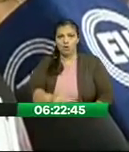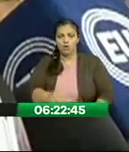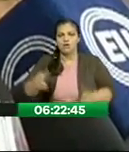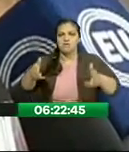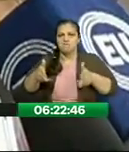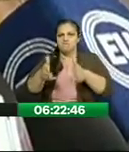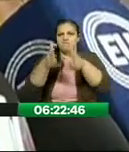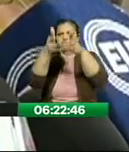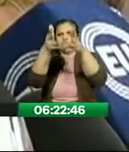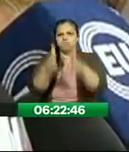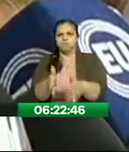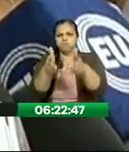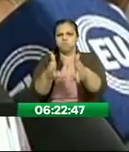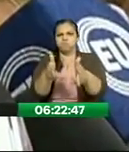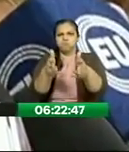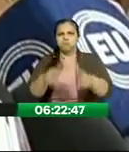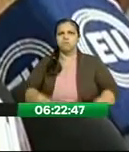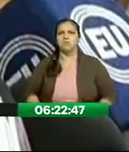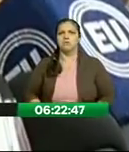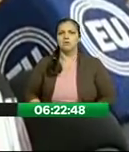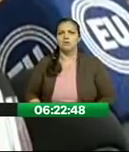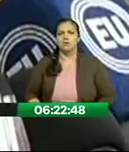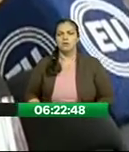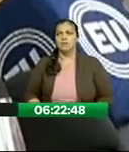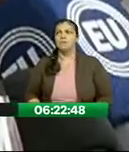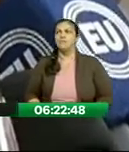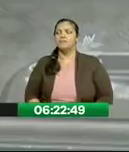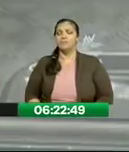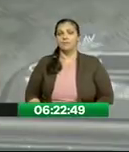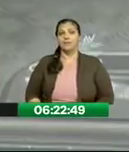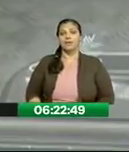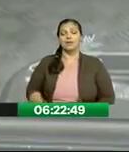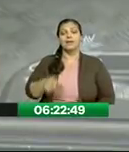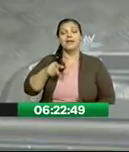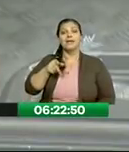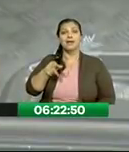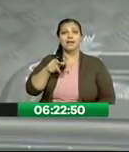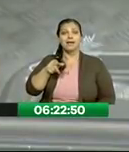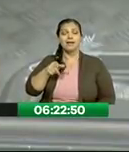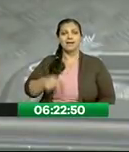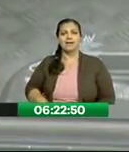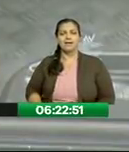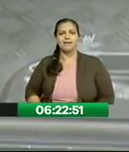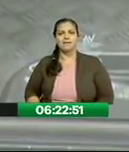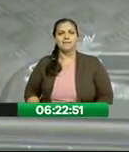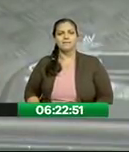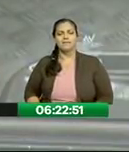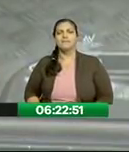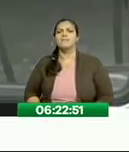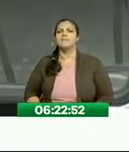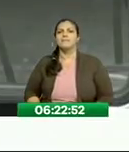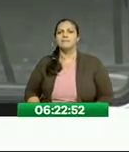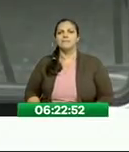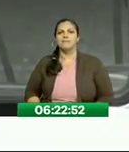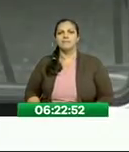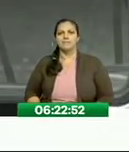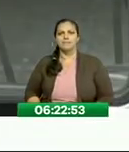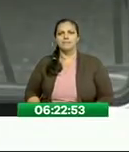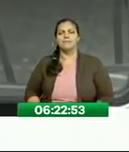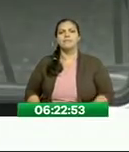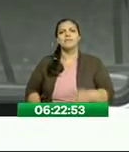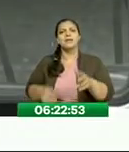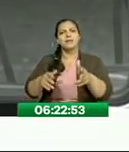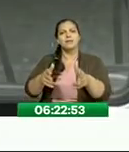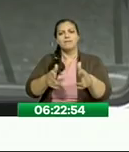pero aparentemente esta persona que le dispara en cuadras anteriores quiere subirse al bus y